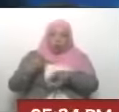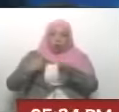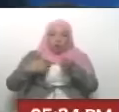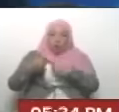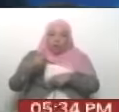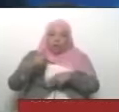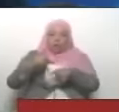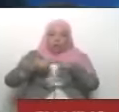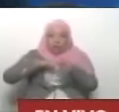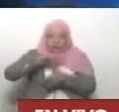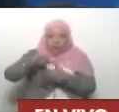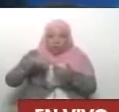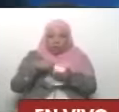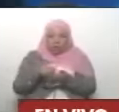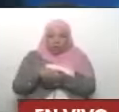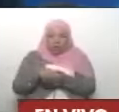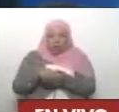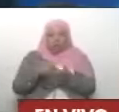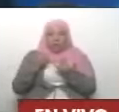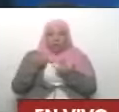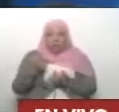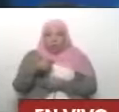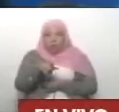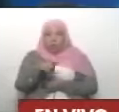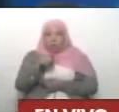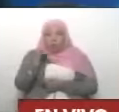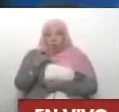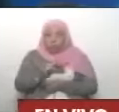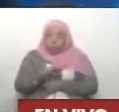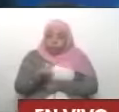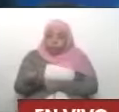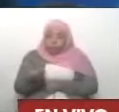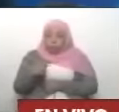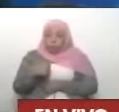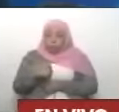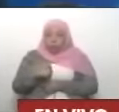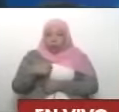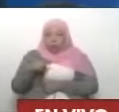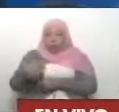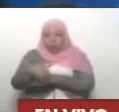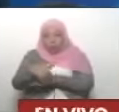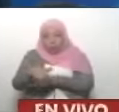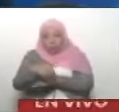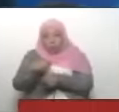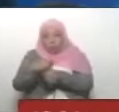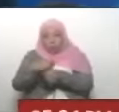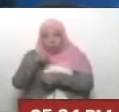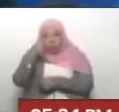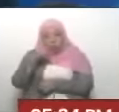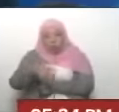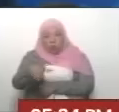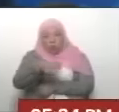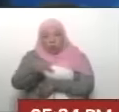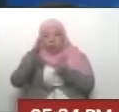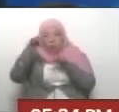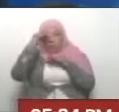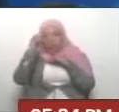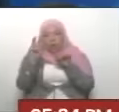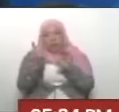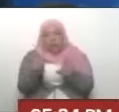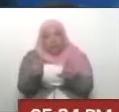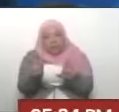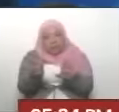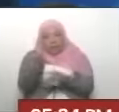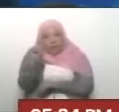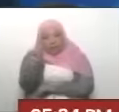esto, mi comandante presidente, es que desde que usted dio la orden que saliéramos a las catacumbas del pueblo a atender las 7